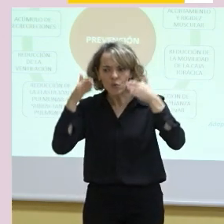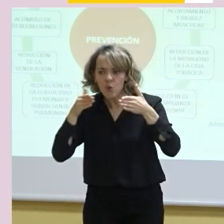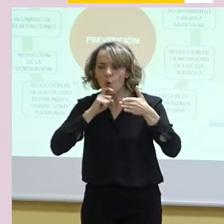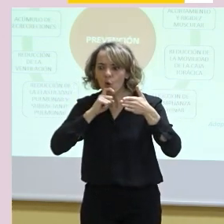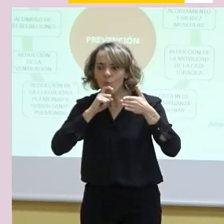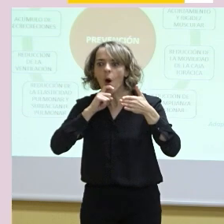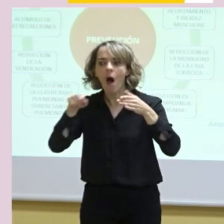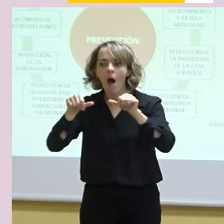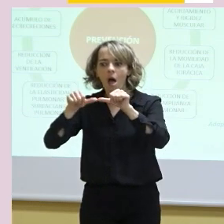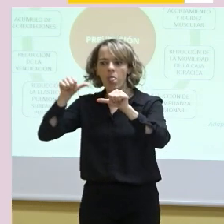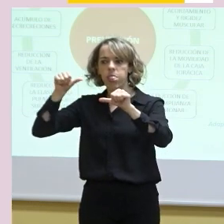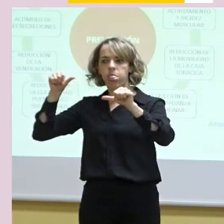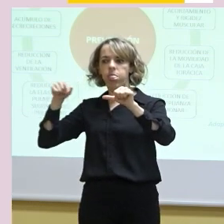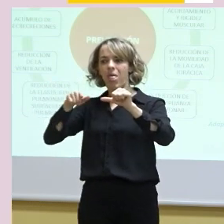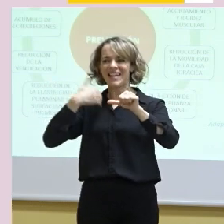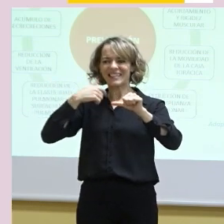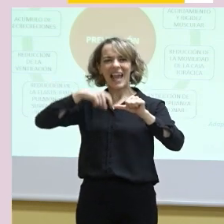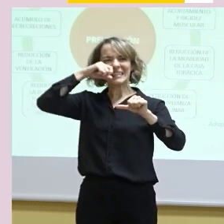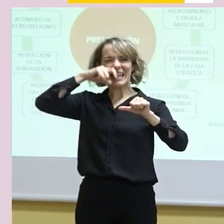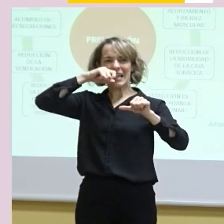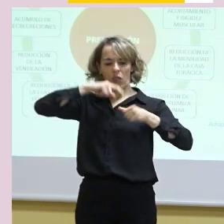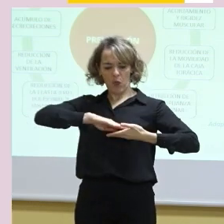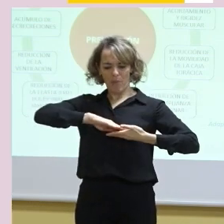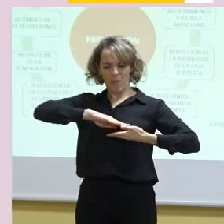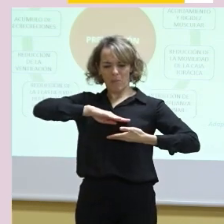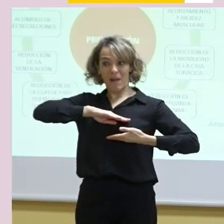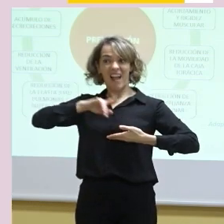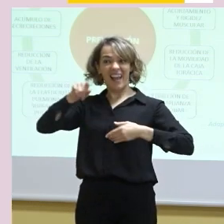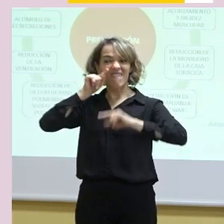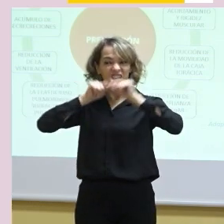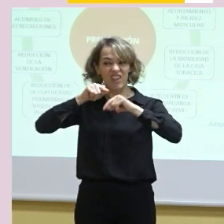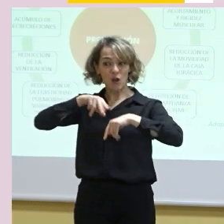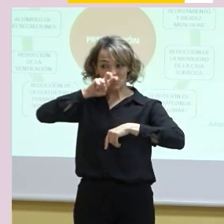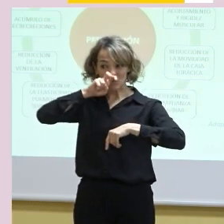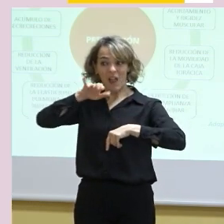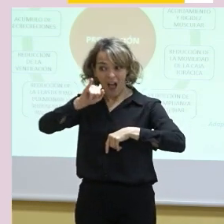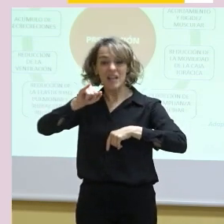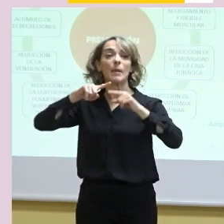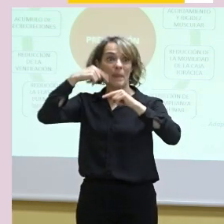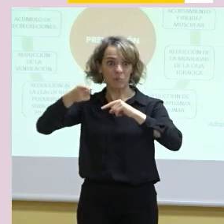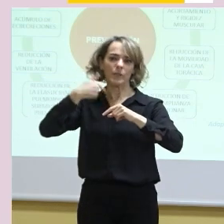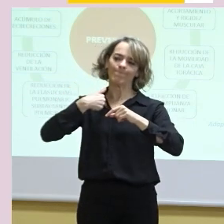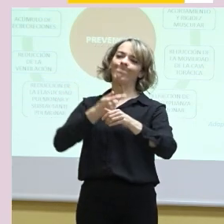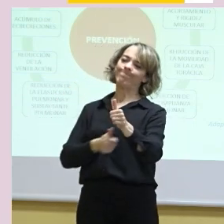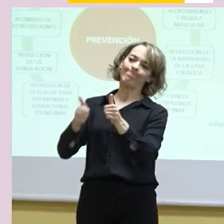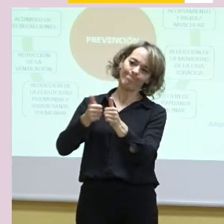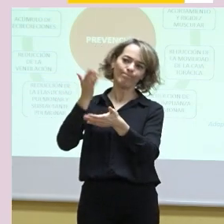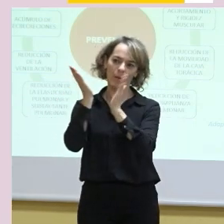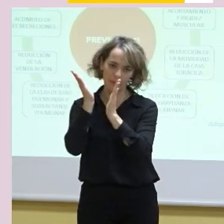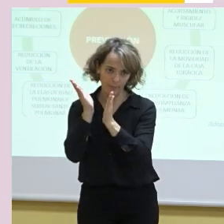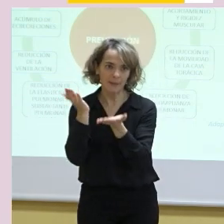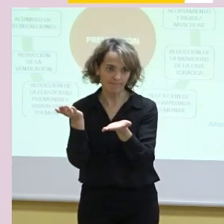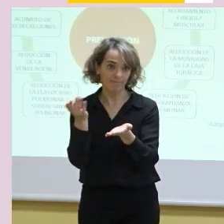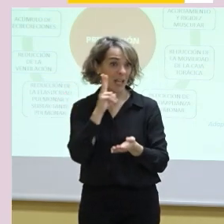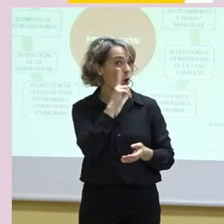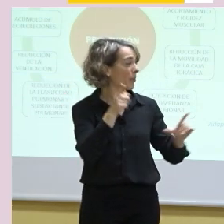un acúmulo de secreciones y cuando ya hay infecciones respiratorias. Lo veremos también en el caso clínico que indicaré después, pero como veis en la